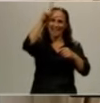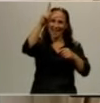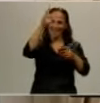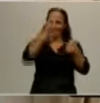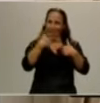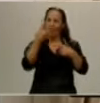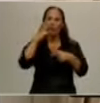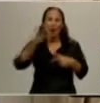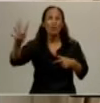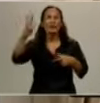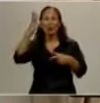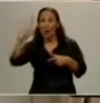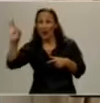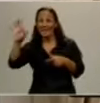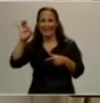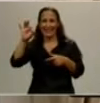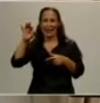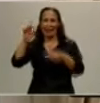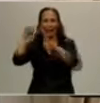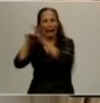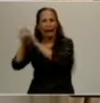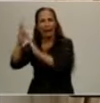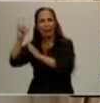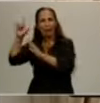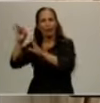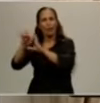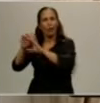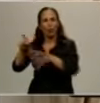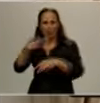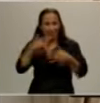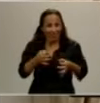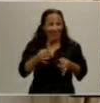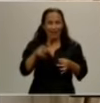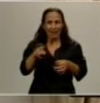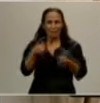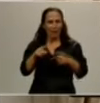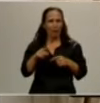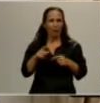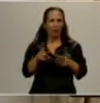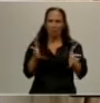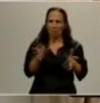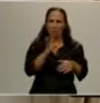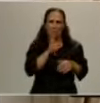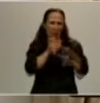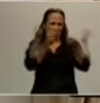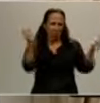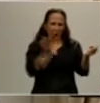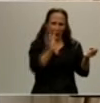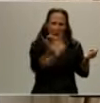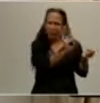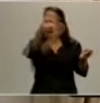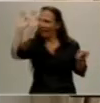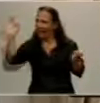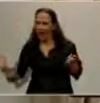4.040 cuentas, en serio, no, que aparecen en los diarios, hay un silencio absoluto, ocultamiento y